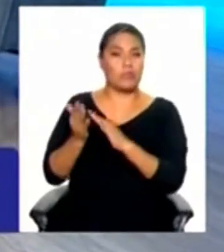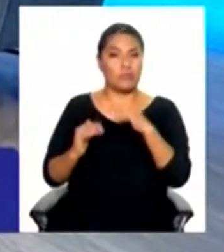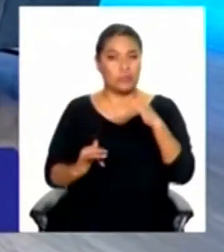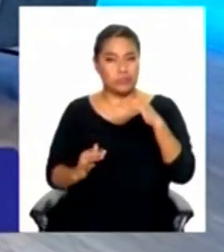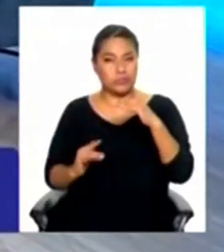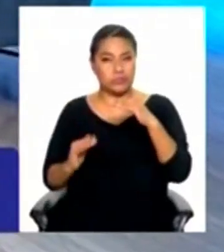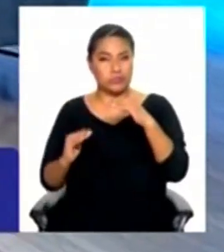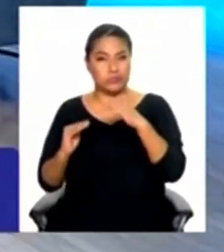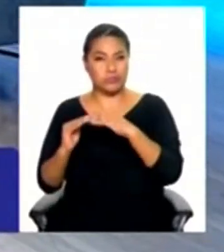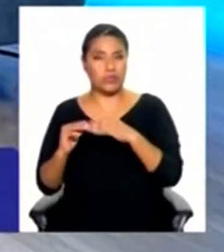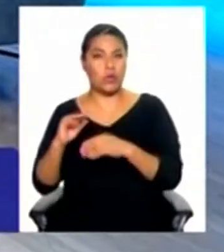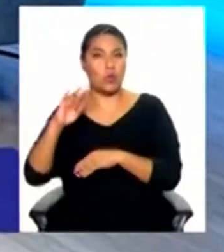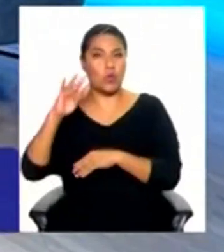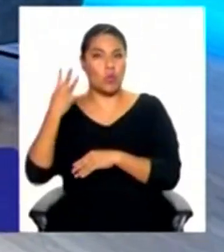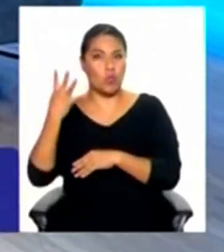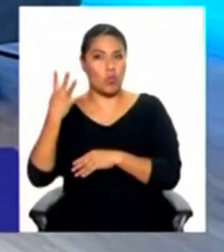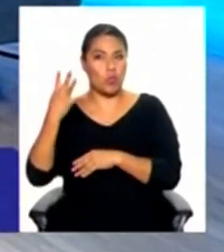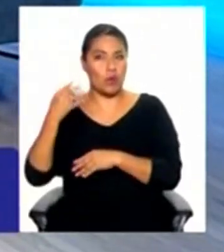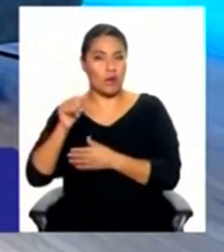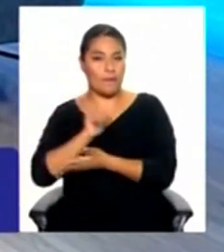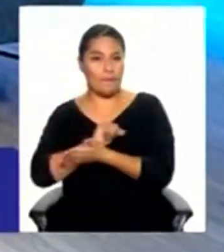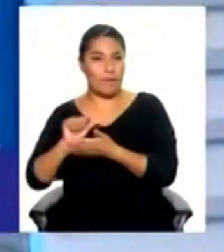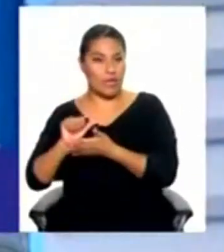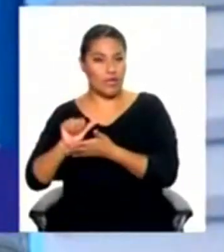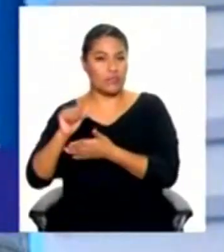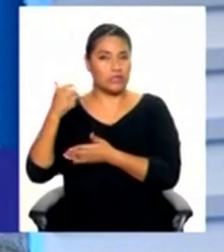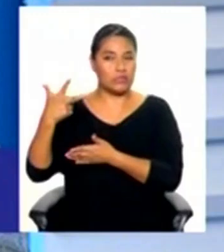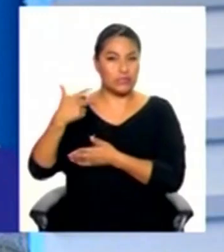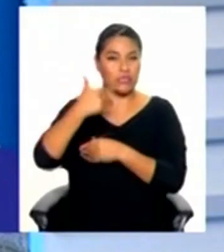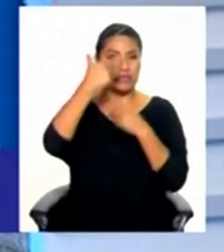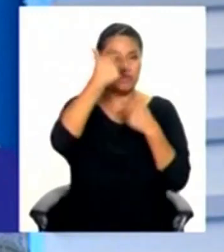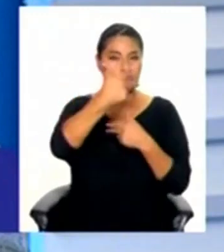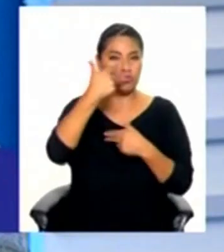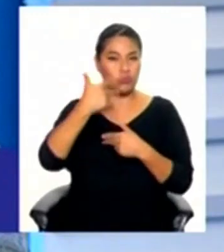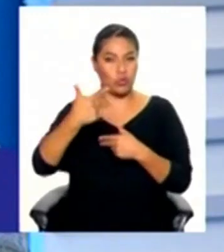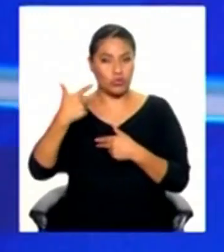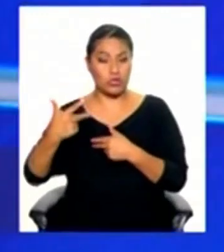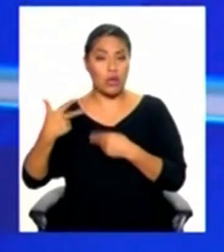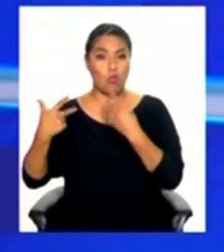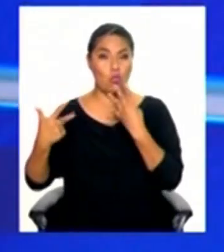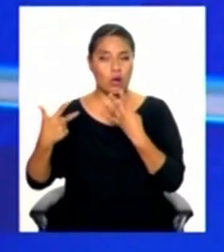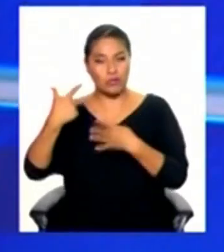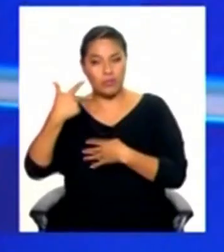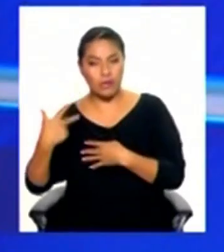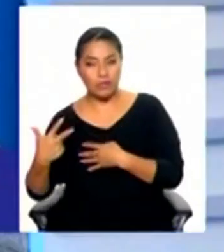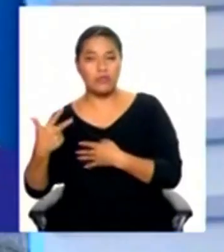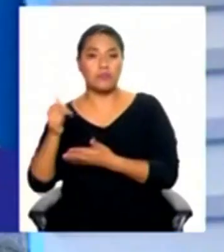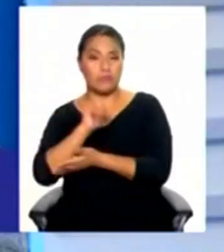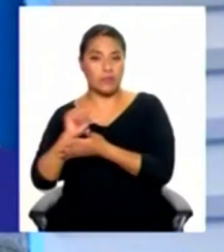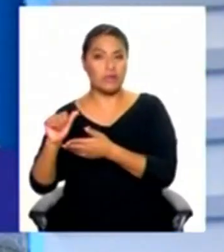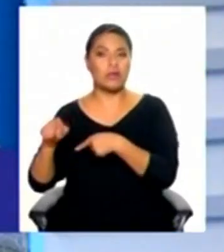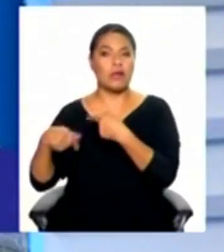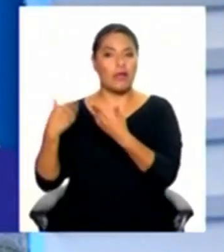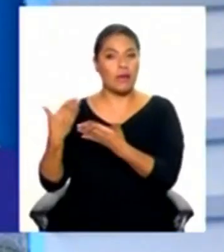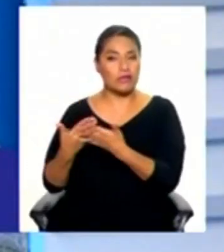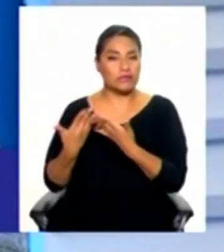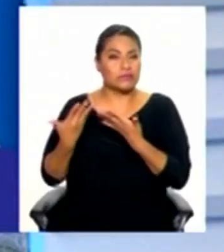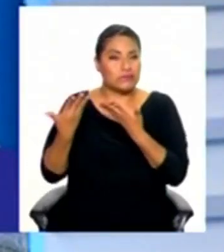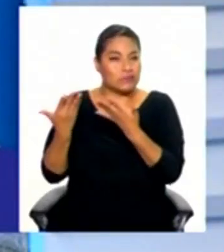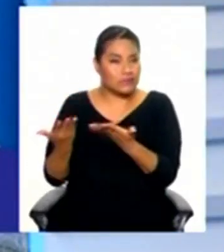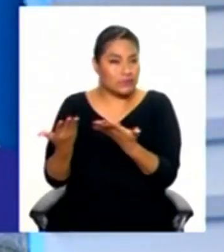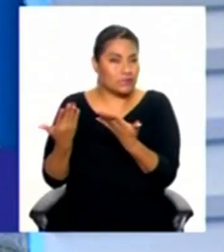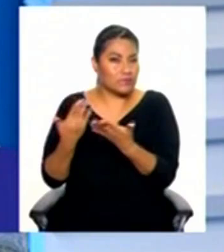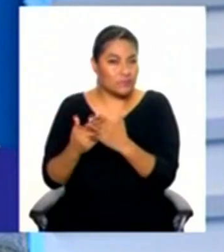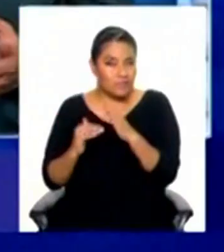el último cuatrimestre del año no que es más o menos la proyección que ha dado el gobierno ahora a ti te parece realista